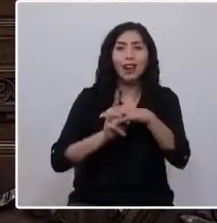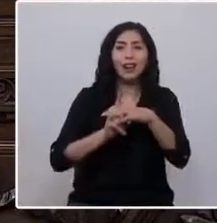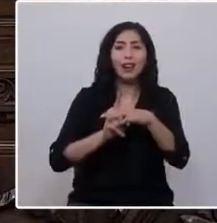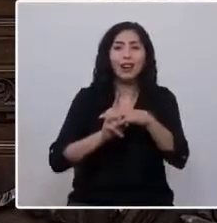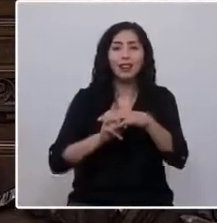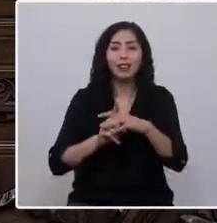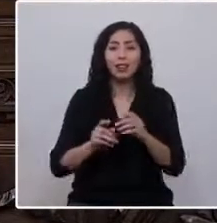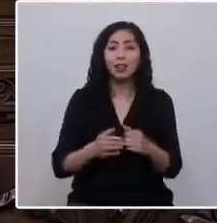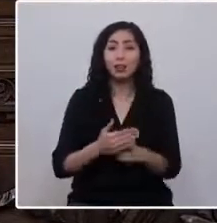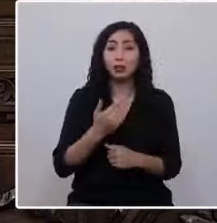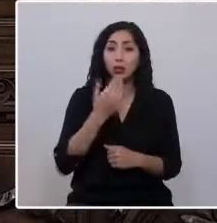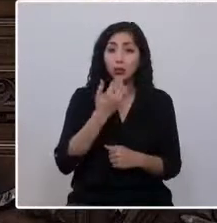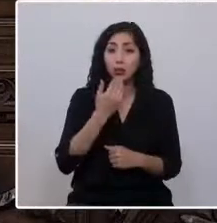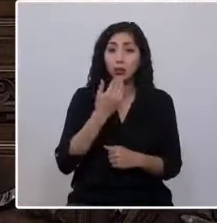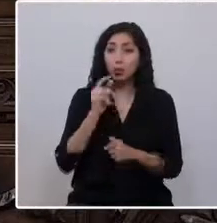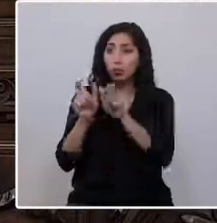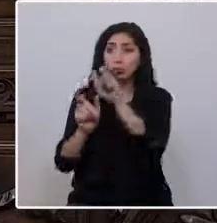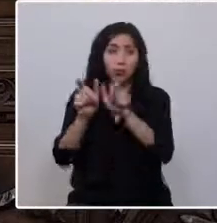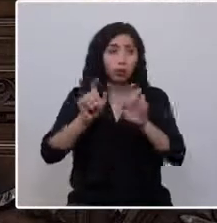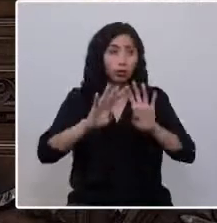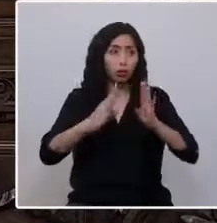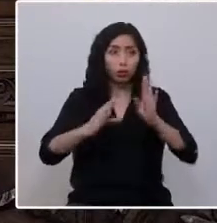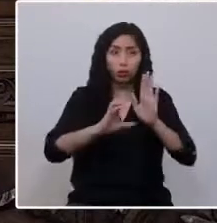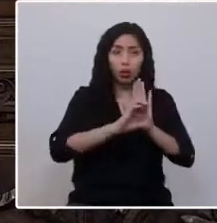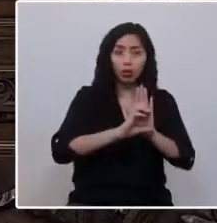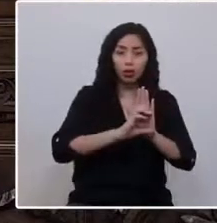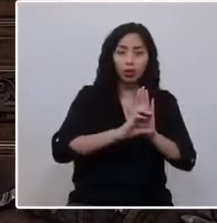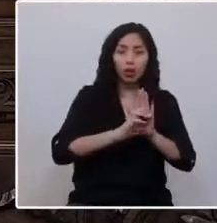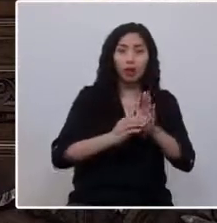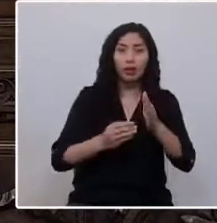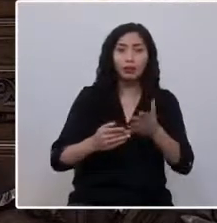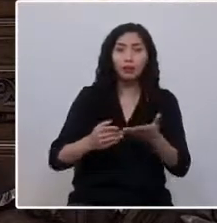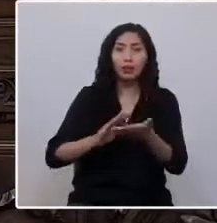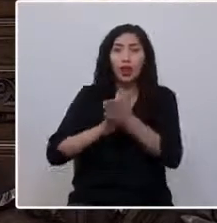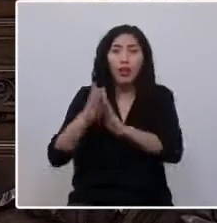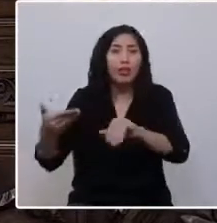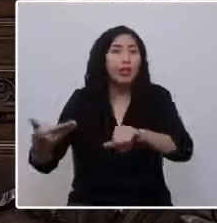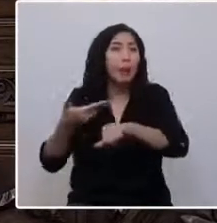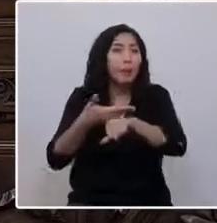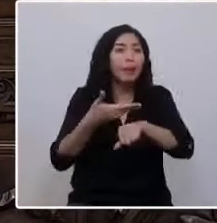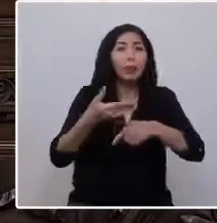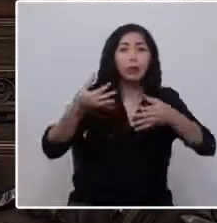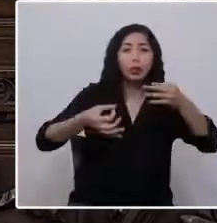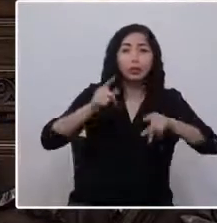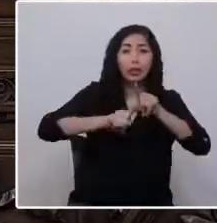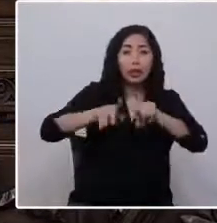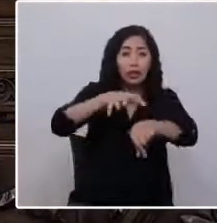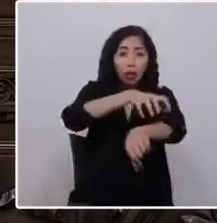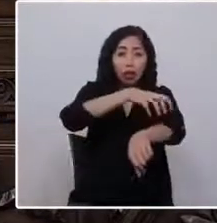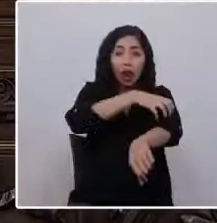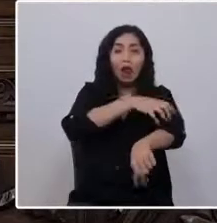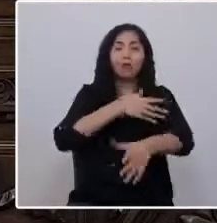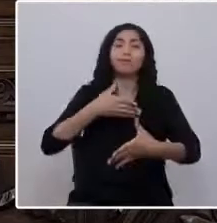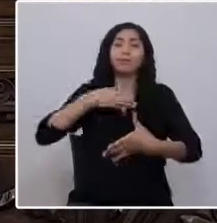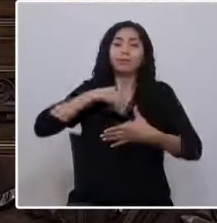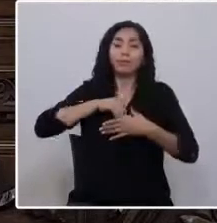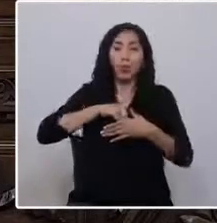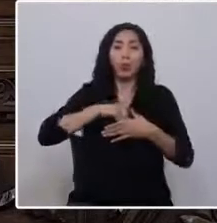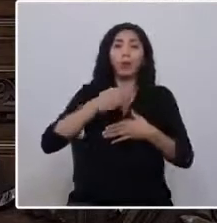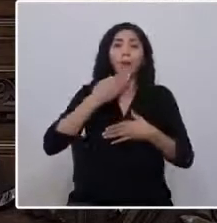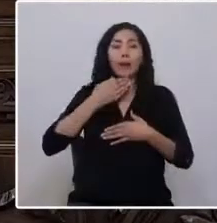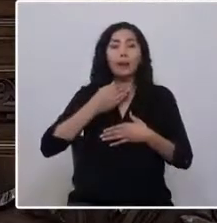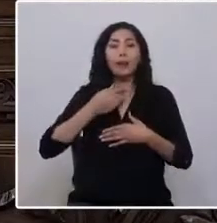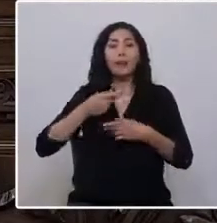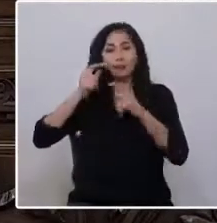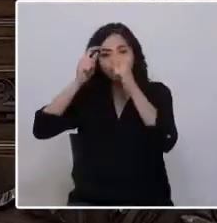contribuyentes que hacen suya la demanda de justicia territorial que reconocen la preeminencia de los derechos humanos el